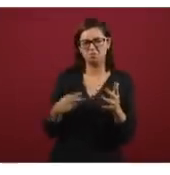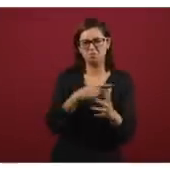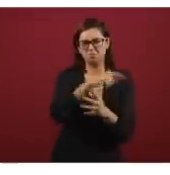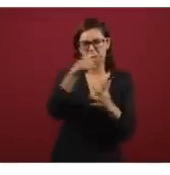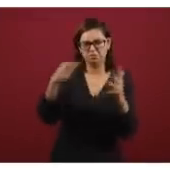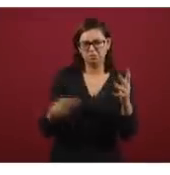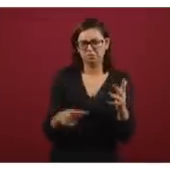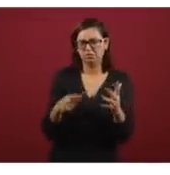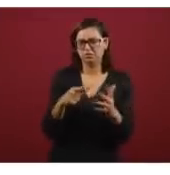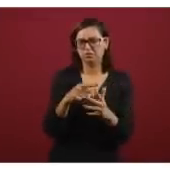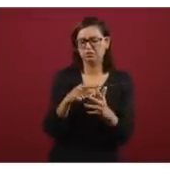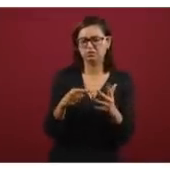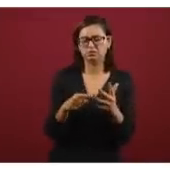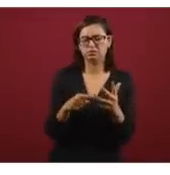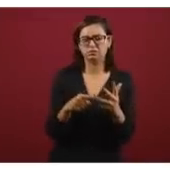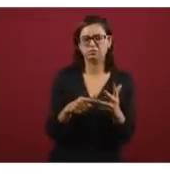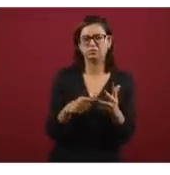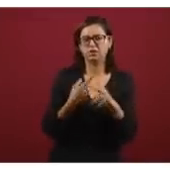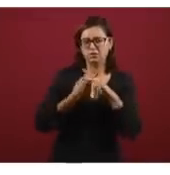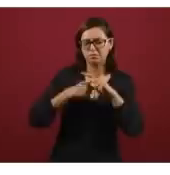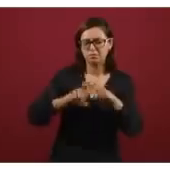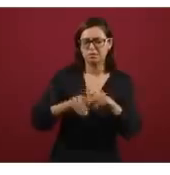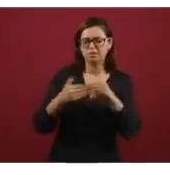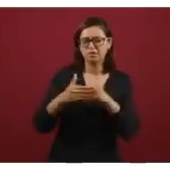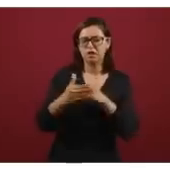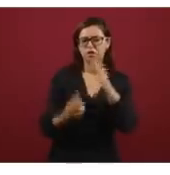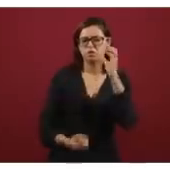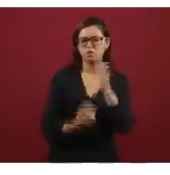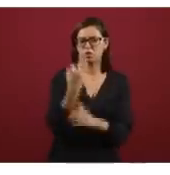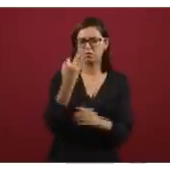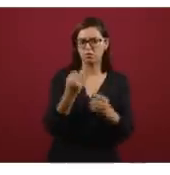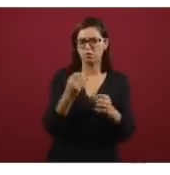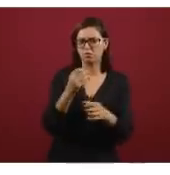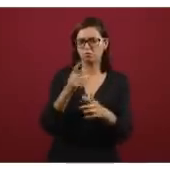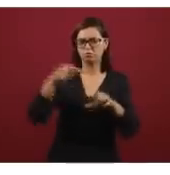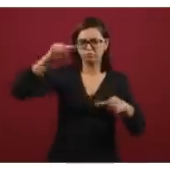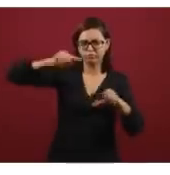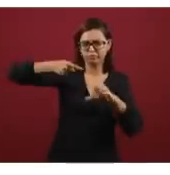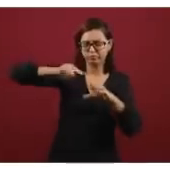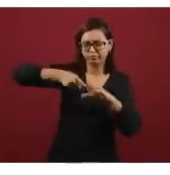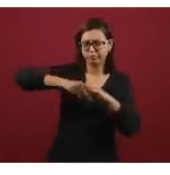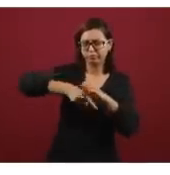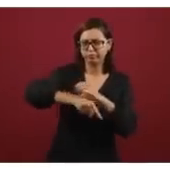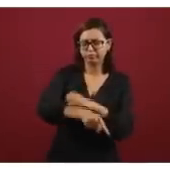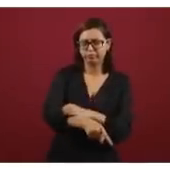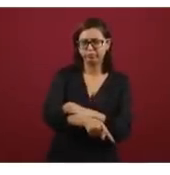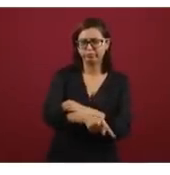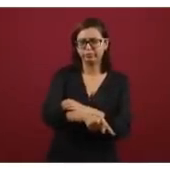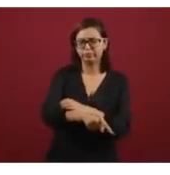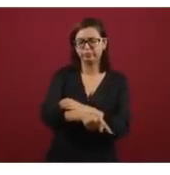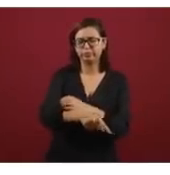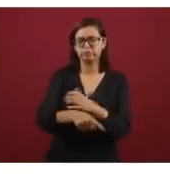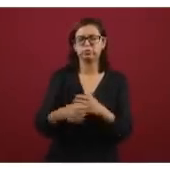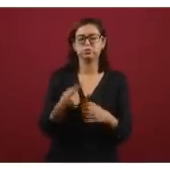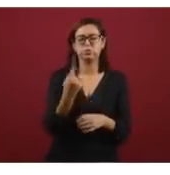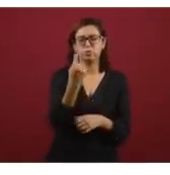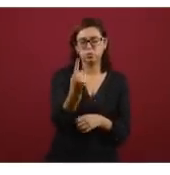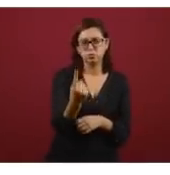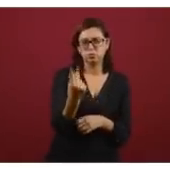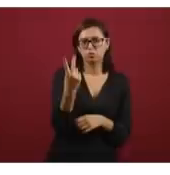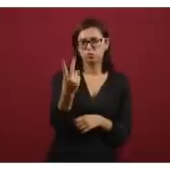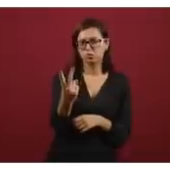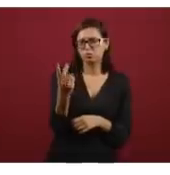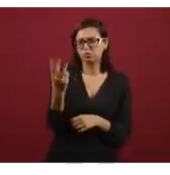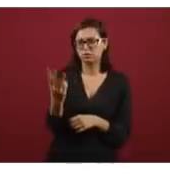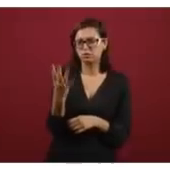Quesqui, y entran pozos nuevos de Isachi. Entra uno, dos,